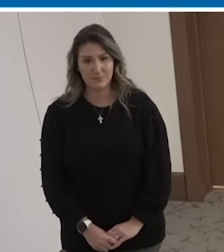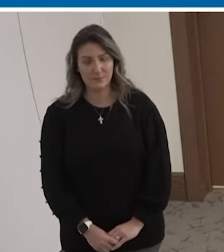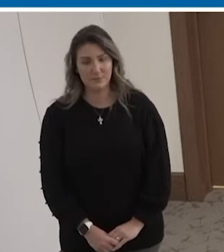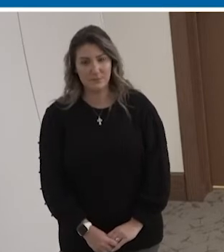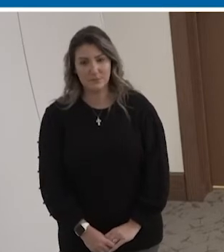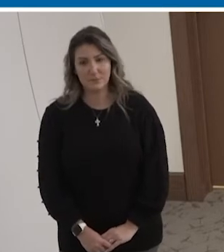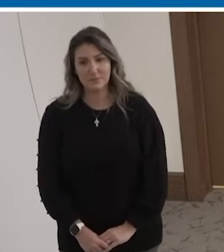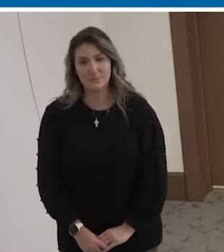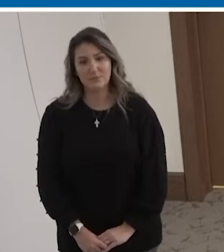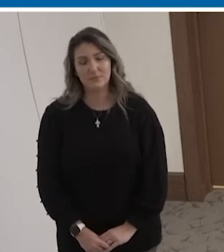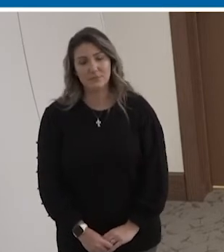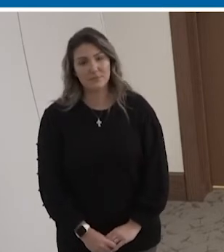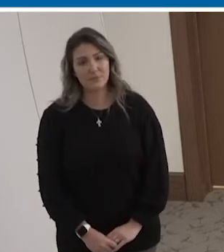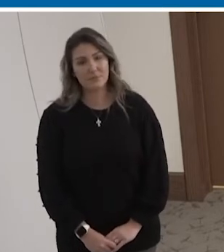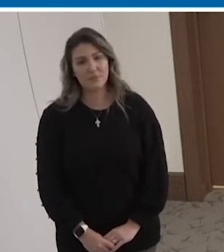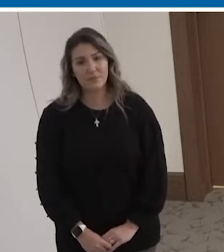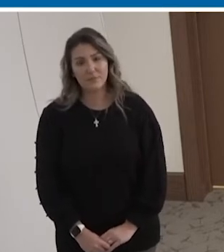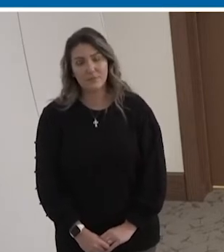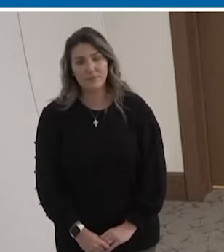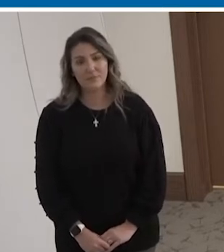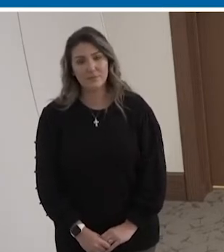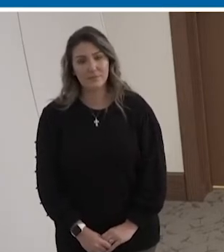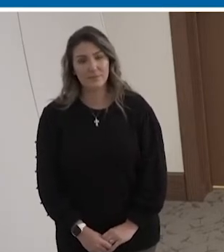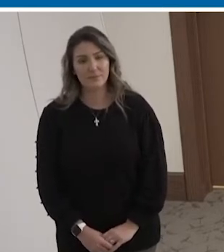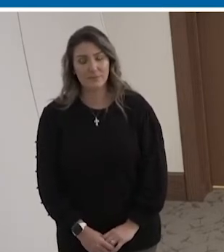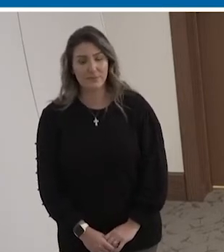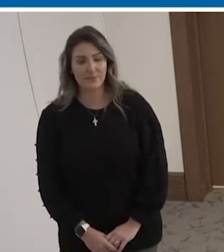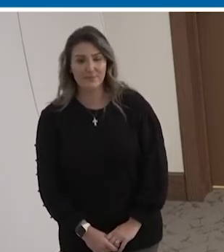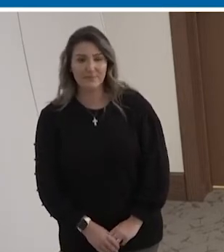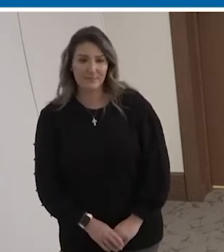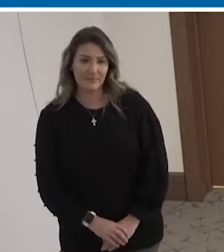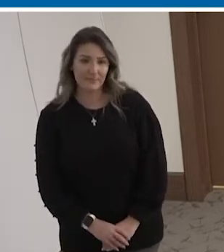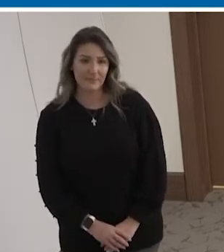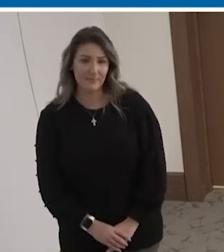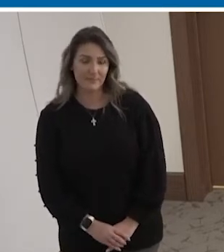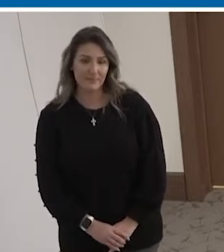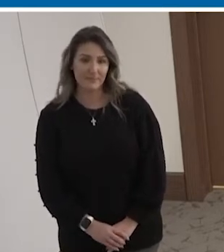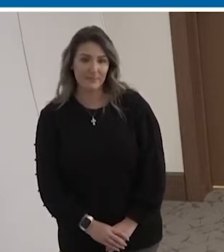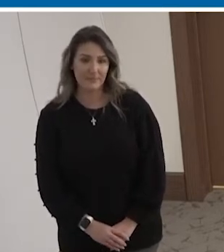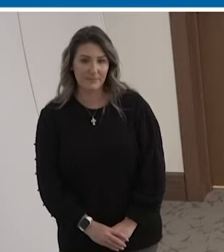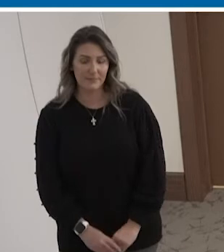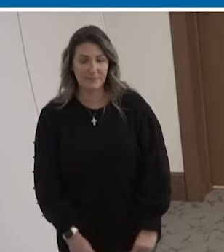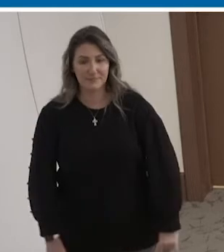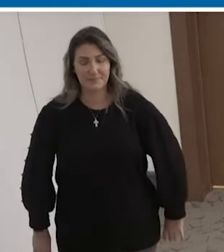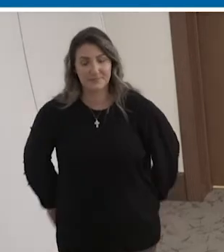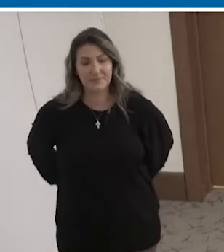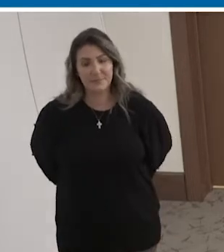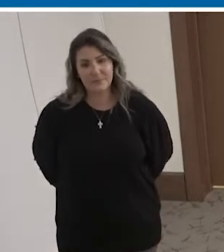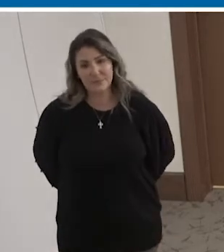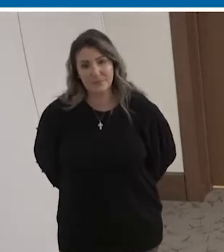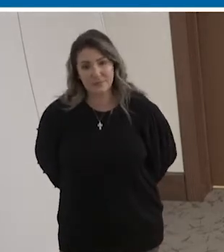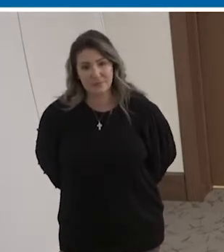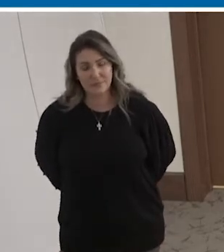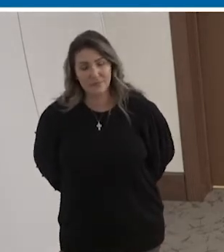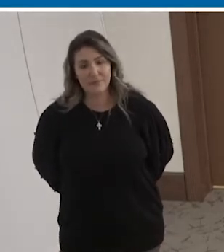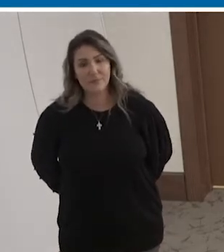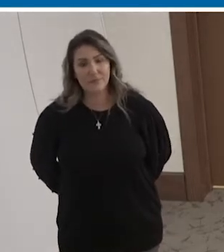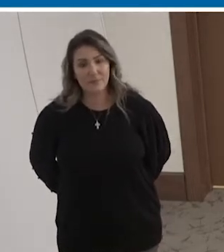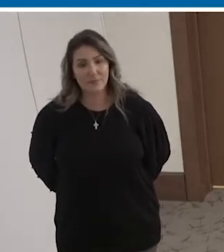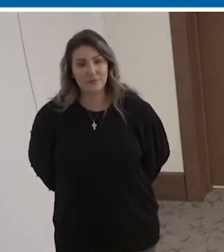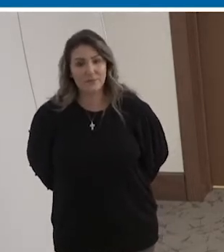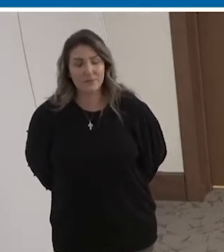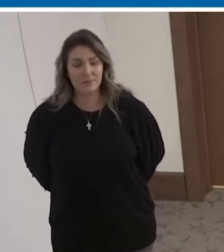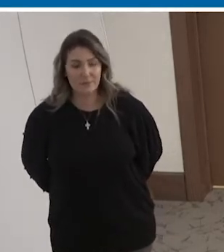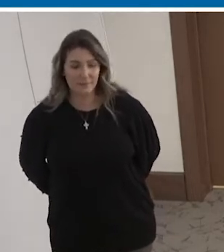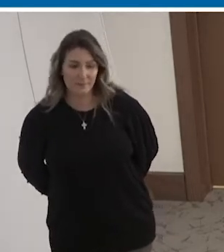escuela si el examen del COVID-19 es negativo. Y evitar la necesidad de